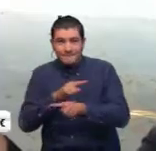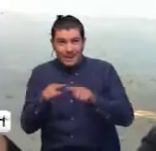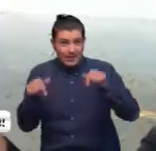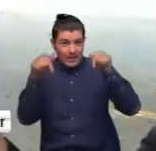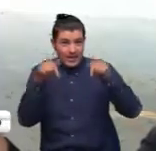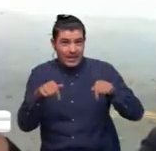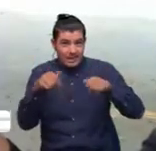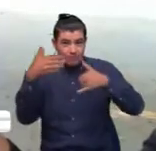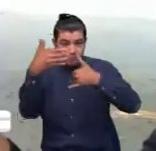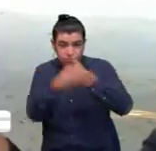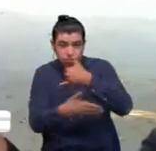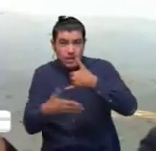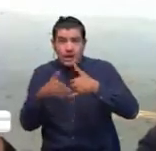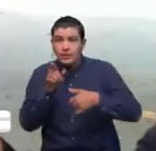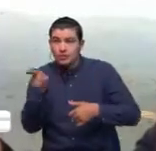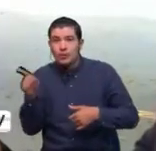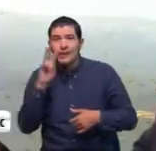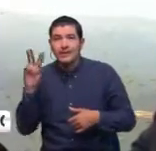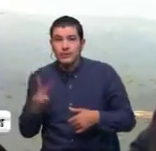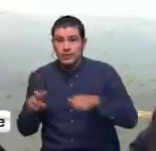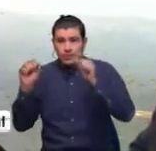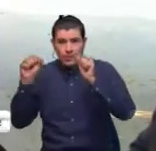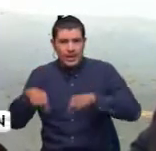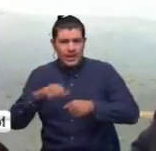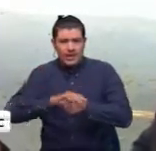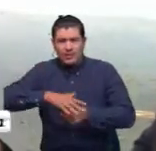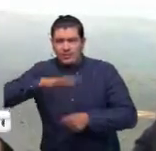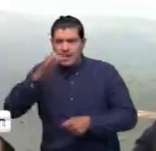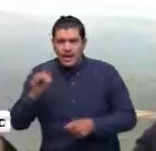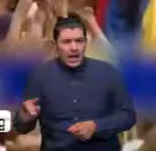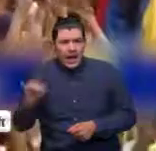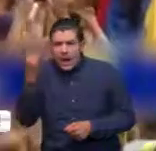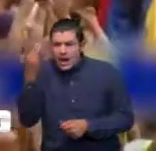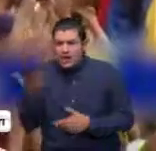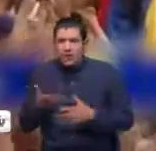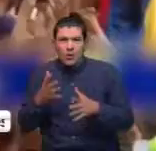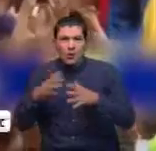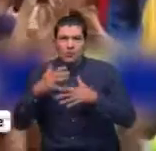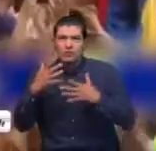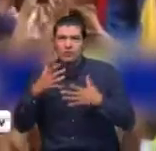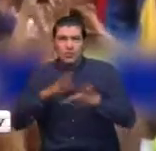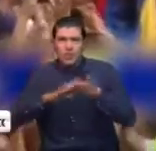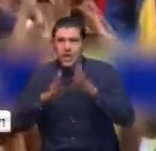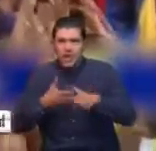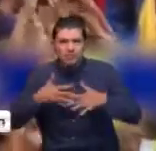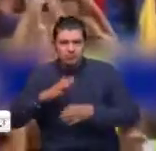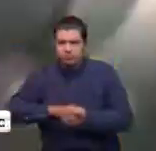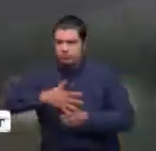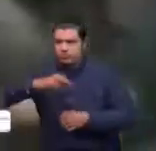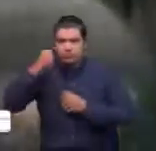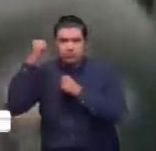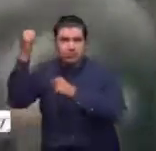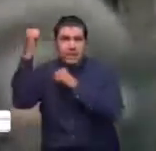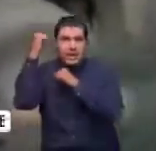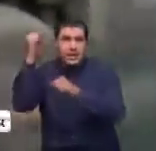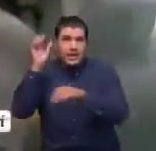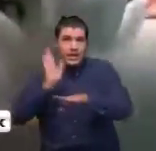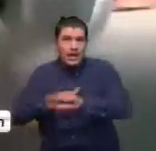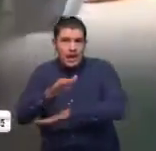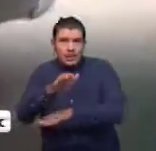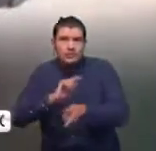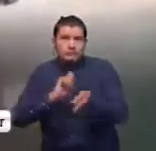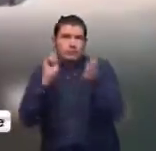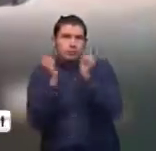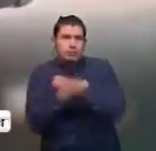estallar algún escándalo, puede estallar alguna revuelta y generar un desenlace que